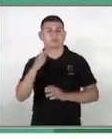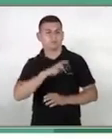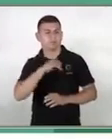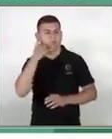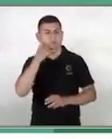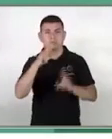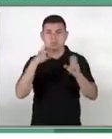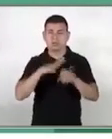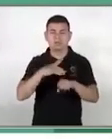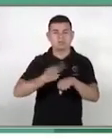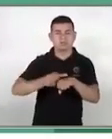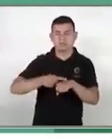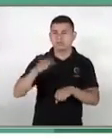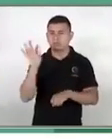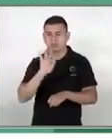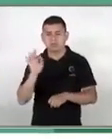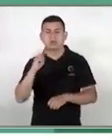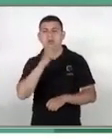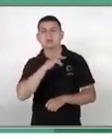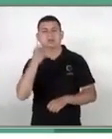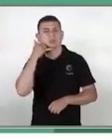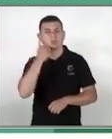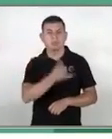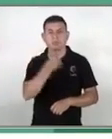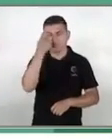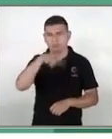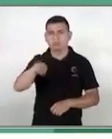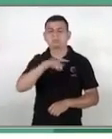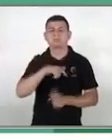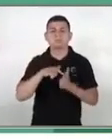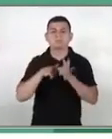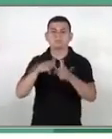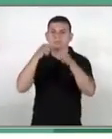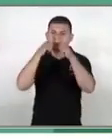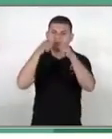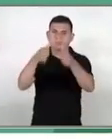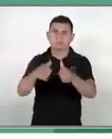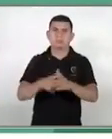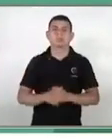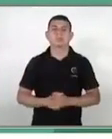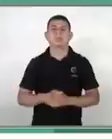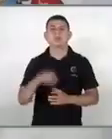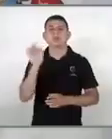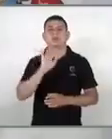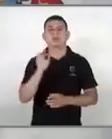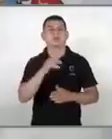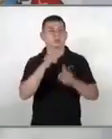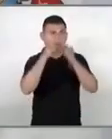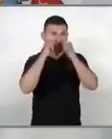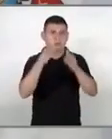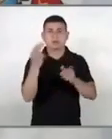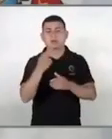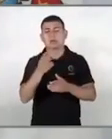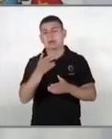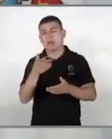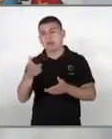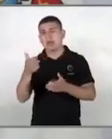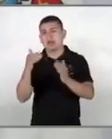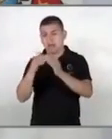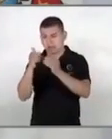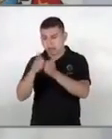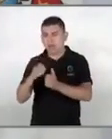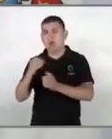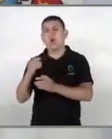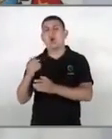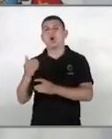con síntomas de COVID para poderlos apoyar en solicitar una atención médica ambulatoria o de